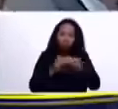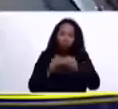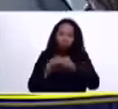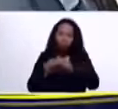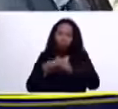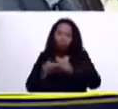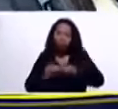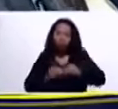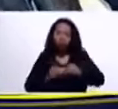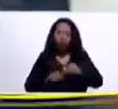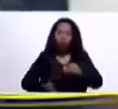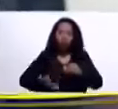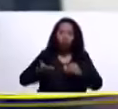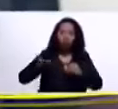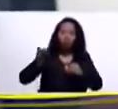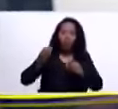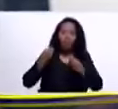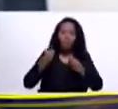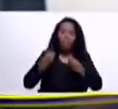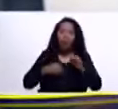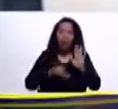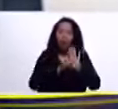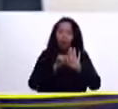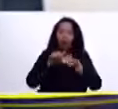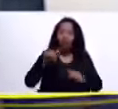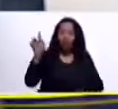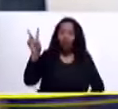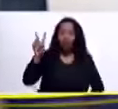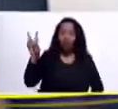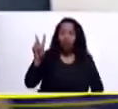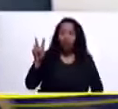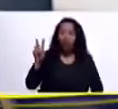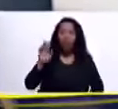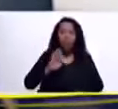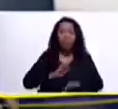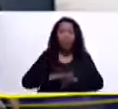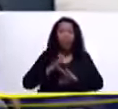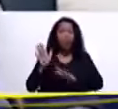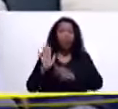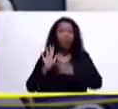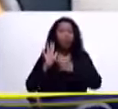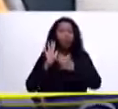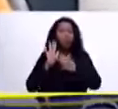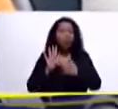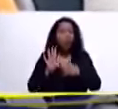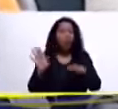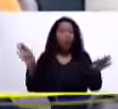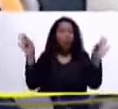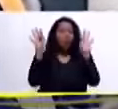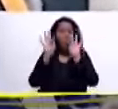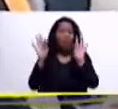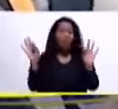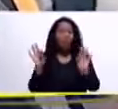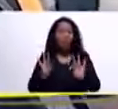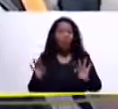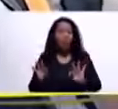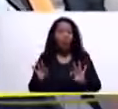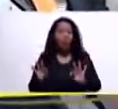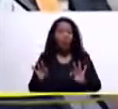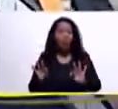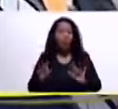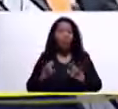fundamental para la vida institucional del país, porque representa un mecanismo que